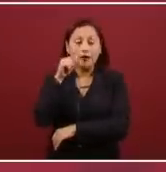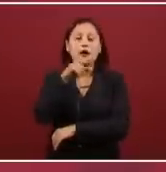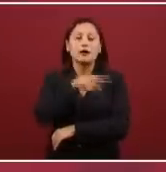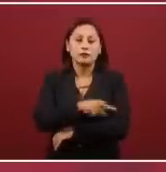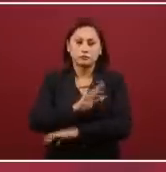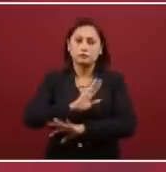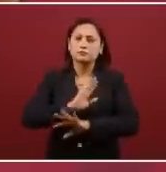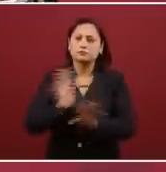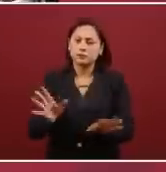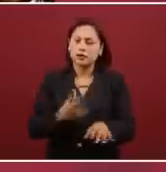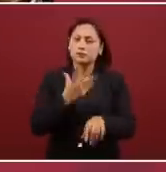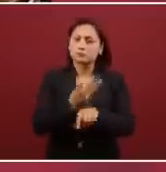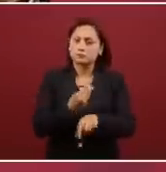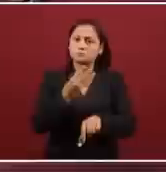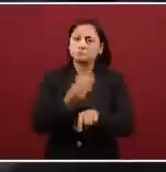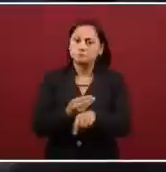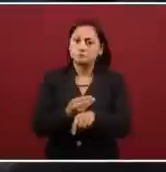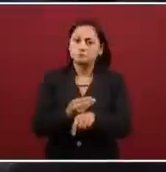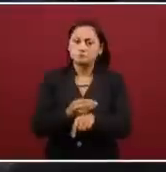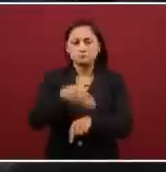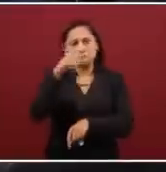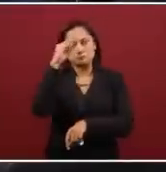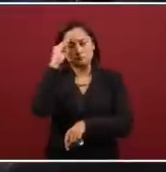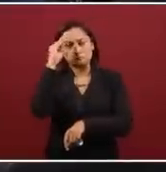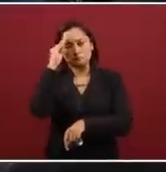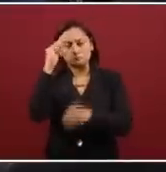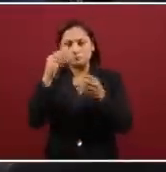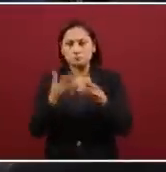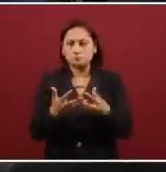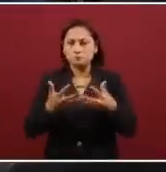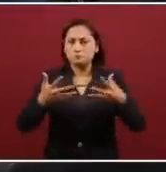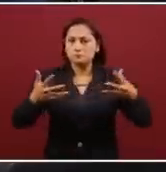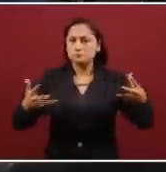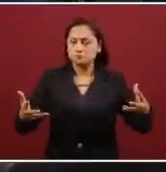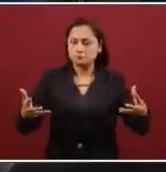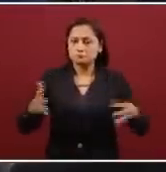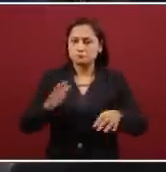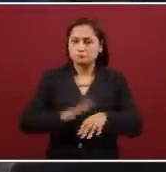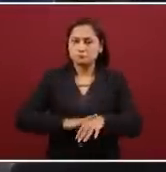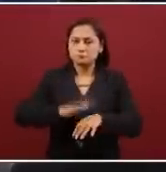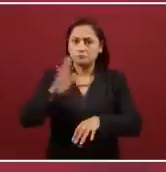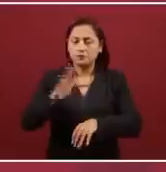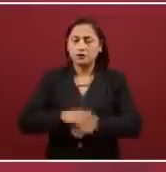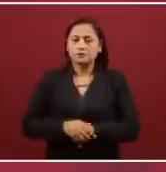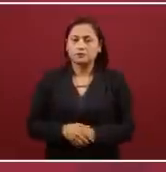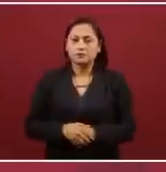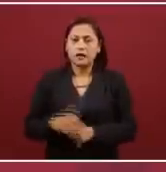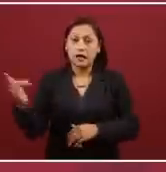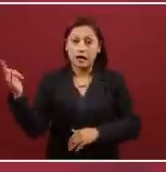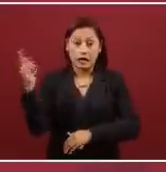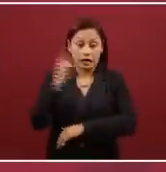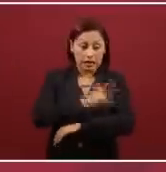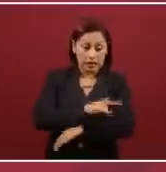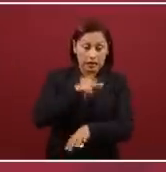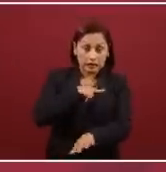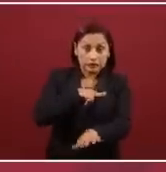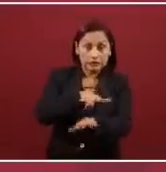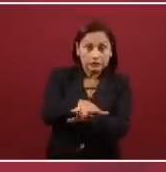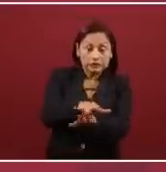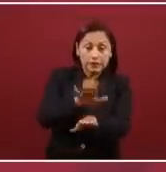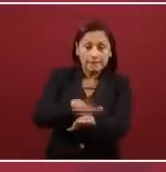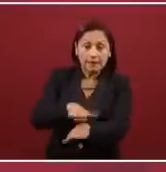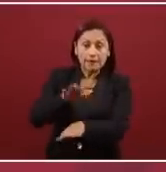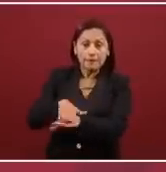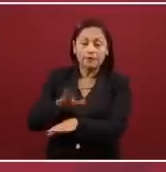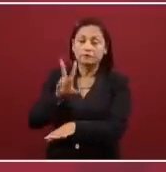y se va a ampliar el aeropuerto actual, no en cuanto a las pistas, pero sí en